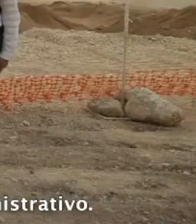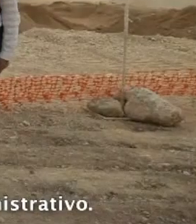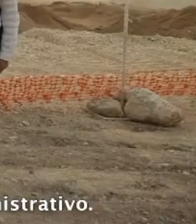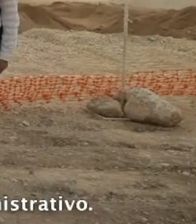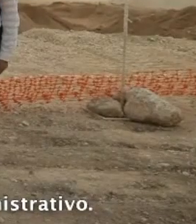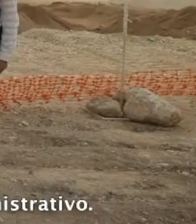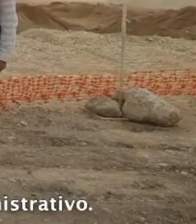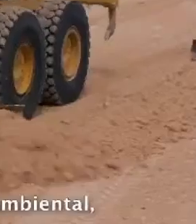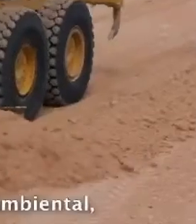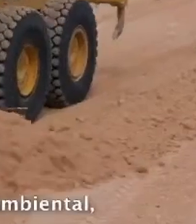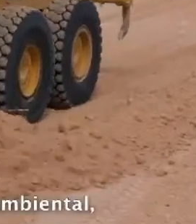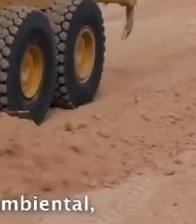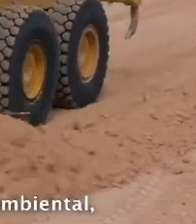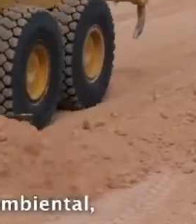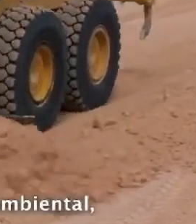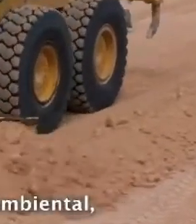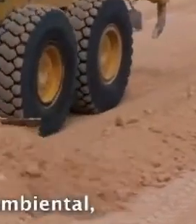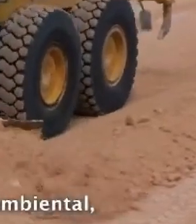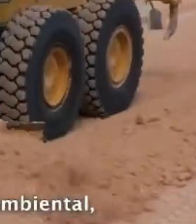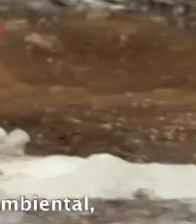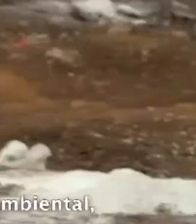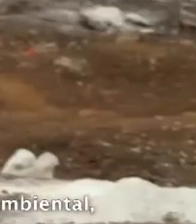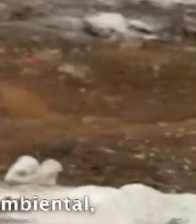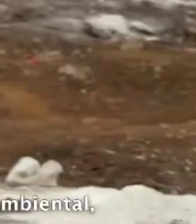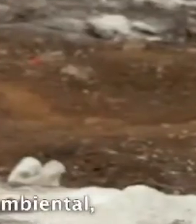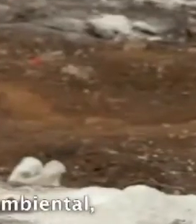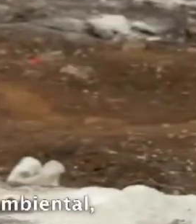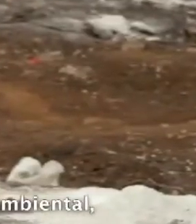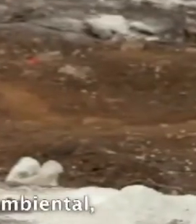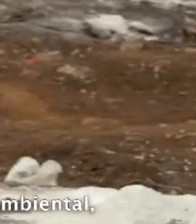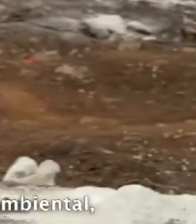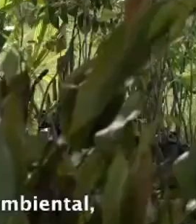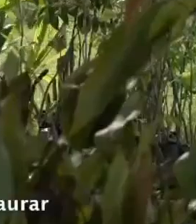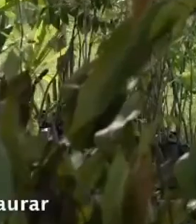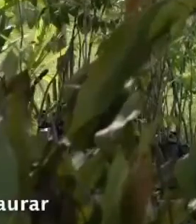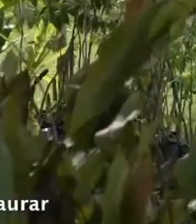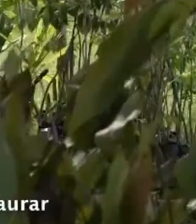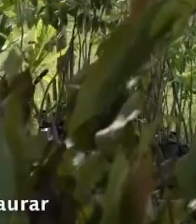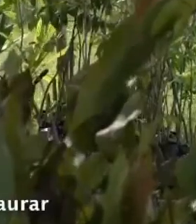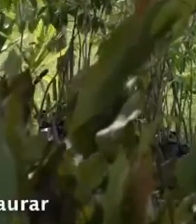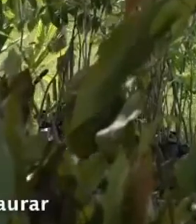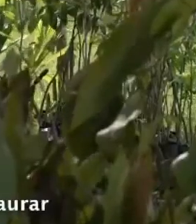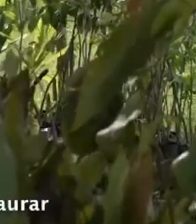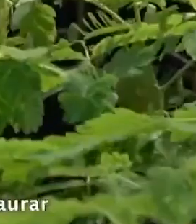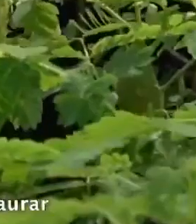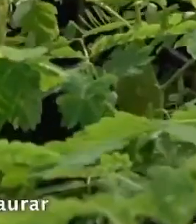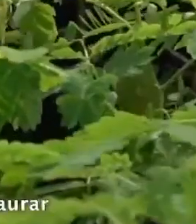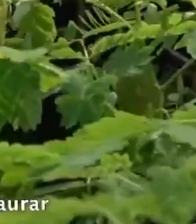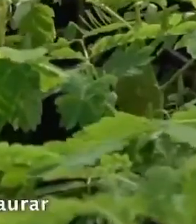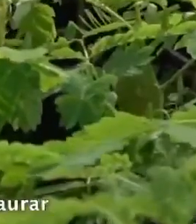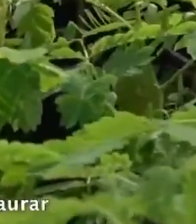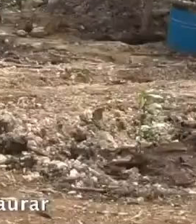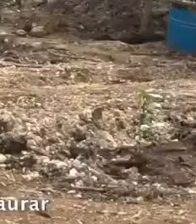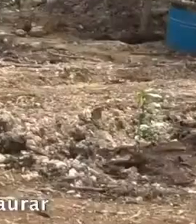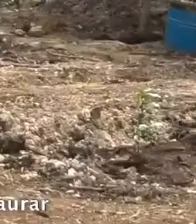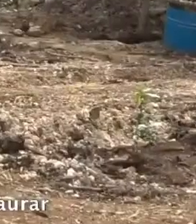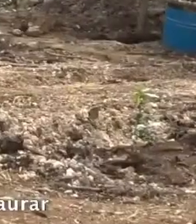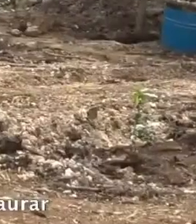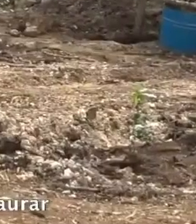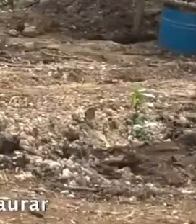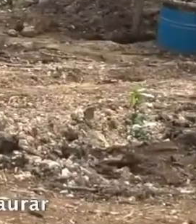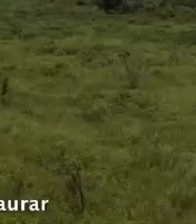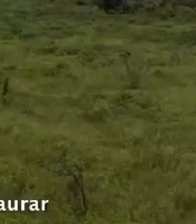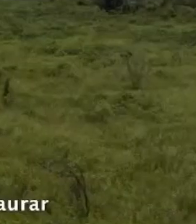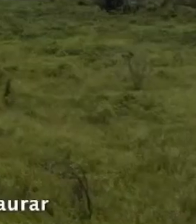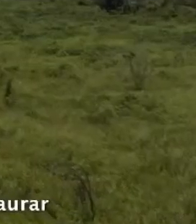personal administrativo. Como parte de las medidas de mitigación del impacto ambiental, cuando el banco termine sus funciones, se va a restaurar